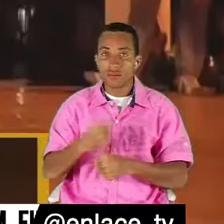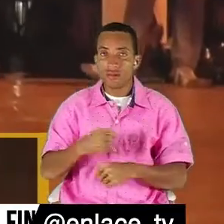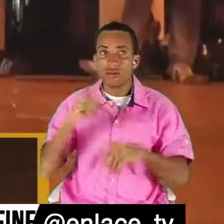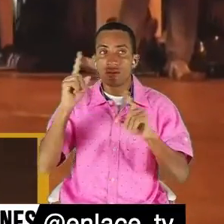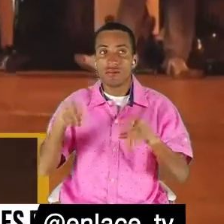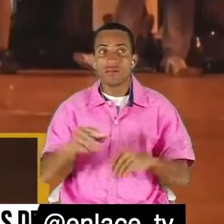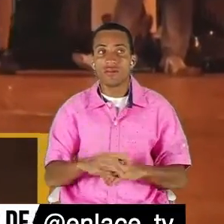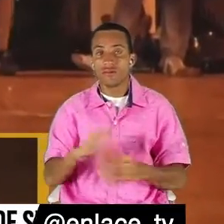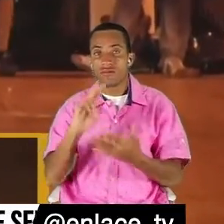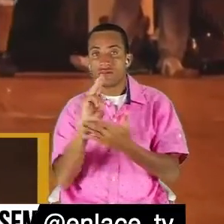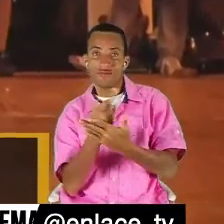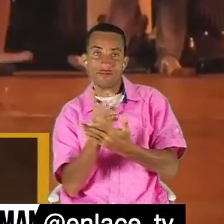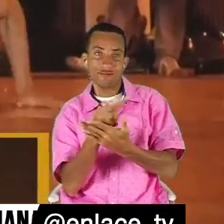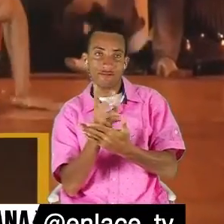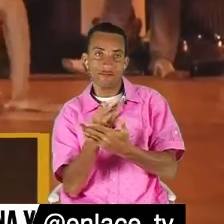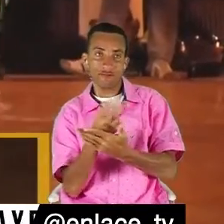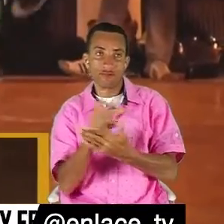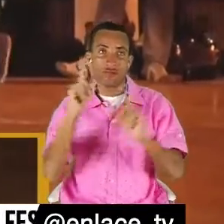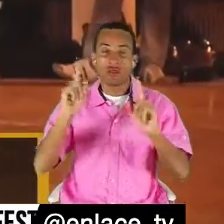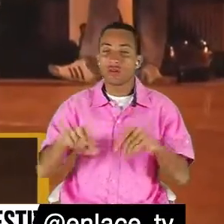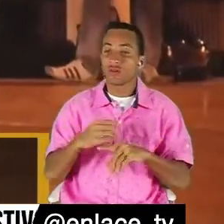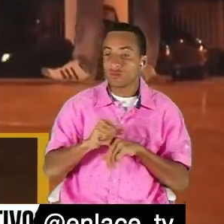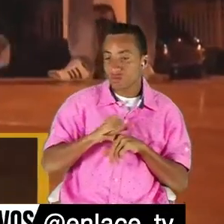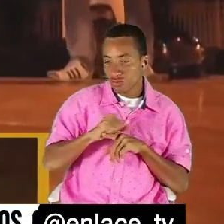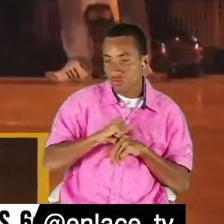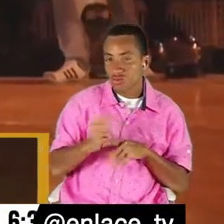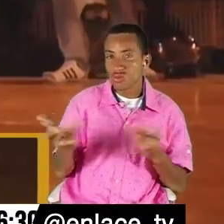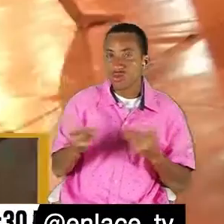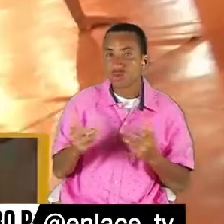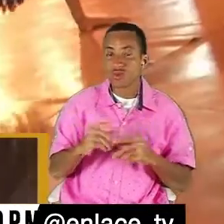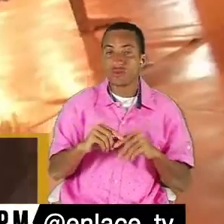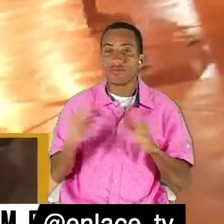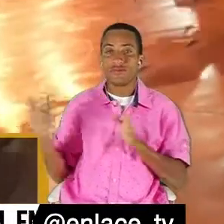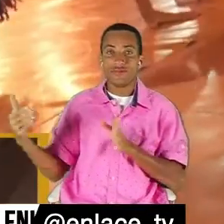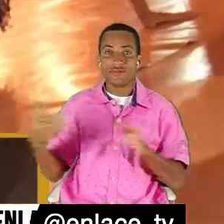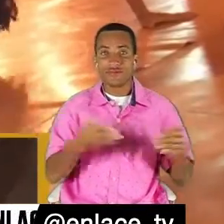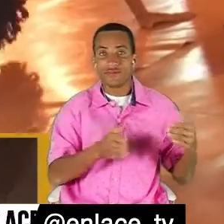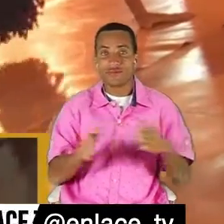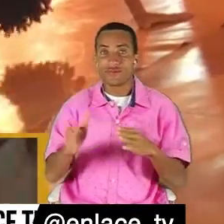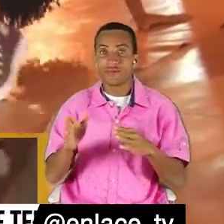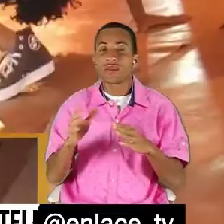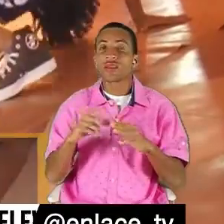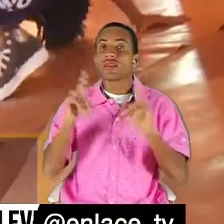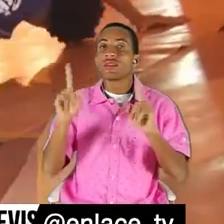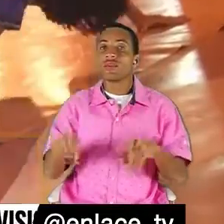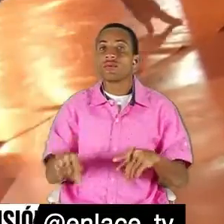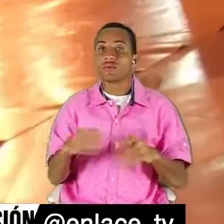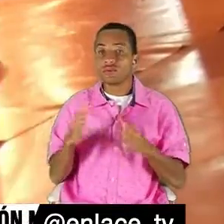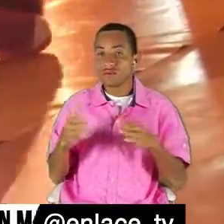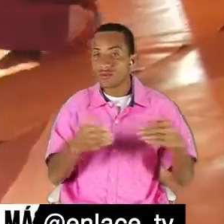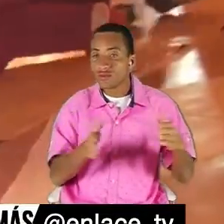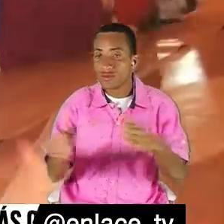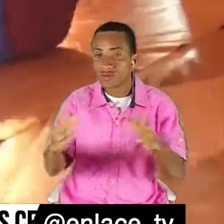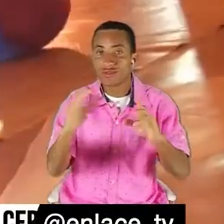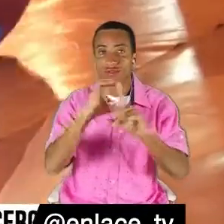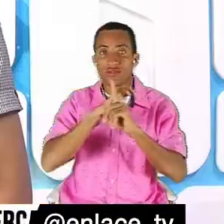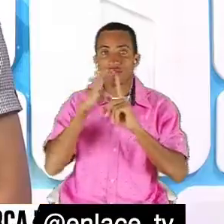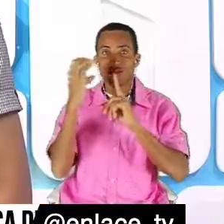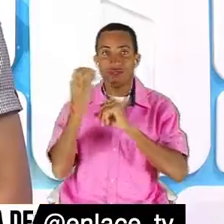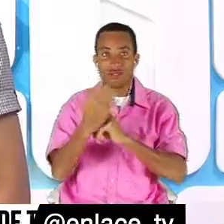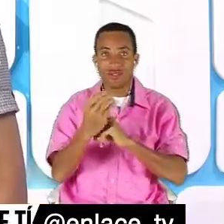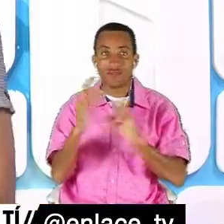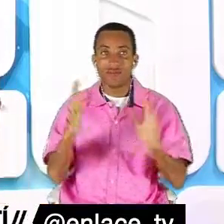masificación del break dance. Sus ensayos los realizan en el Paseo de la Cultura de lunes a viernes desde las 5 de la tarde.